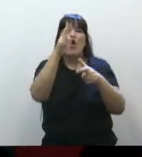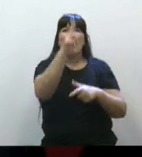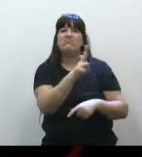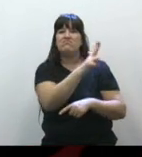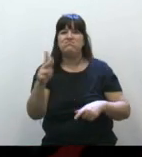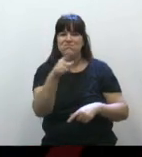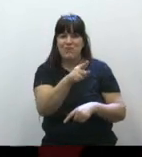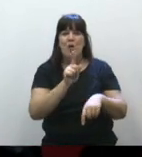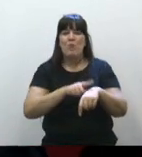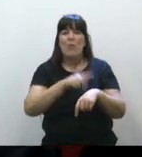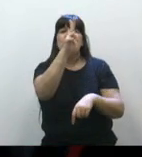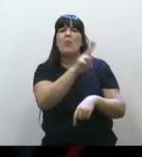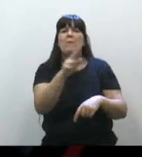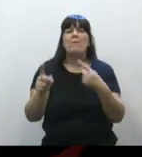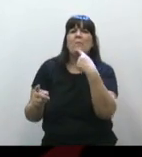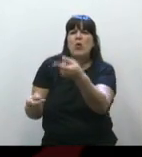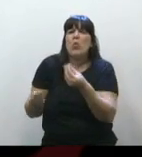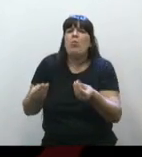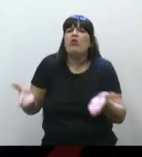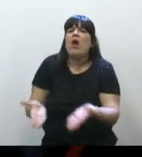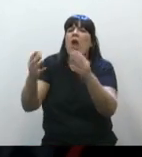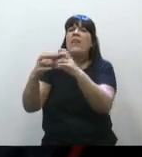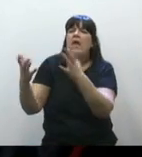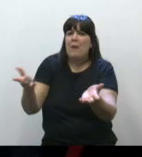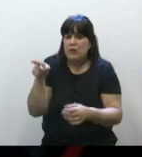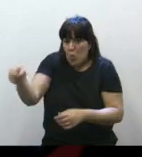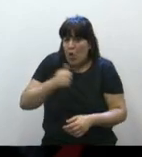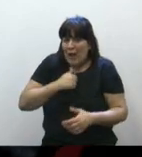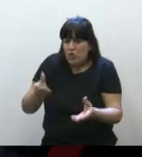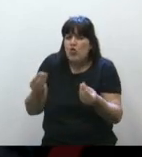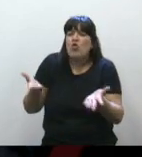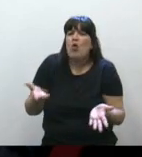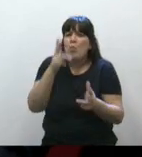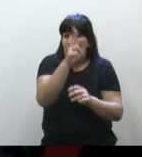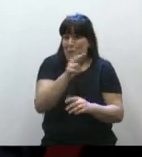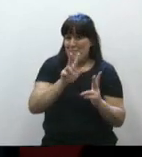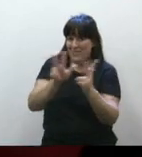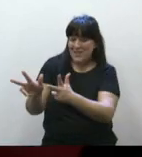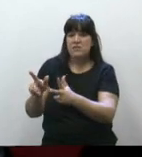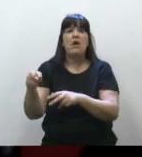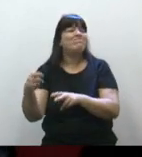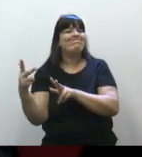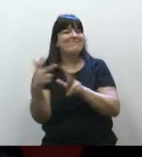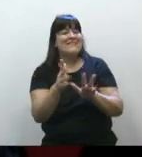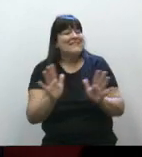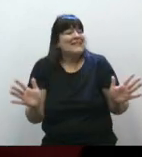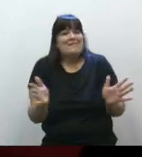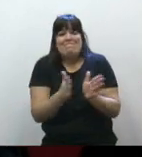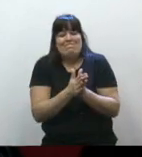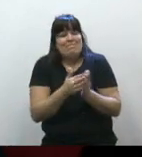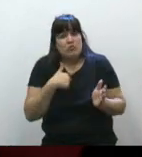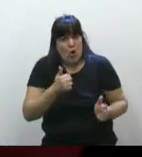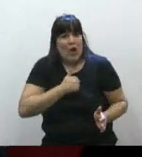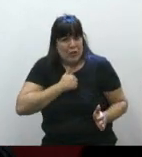el papá en ese momento le pregunta por qué habilitó el debate siendo usted un católico y le dijo su santidad soy